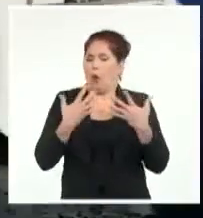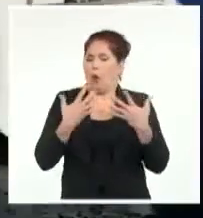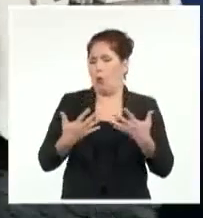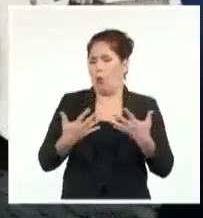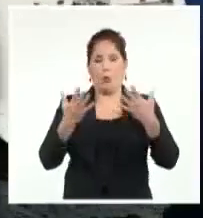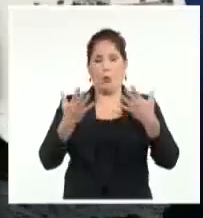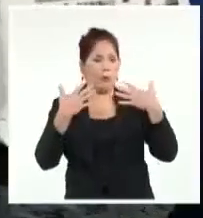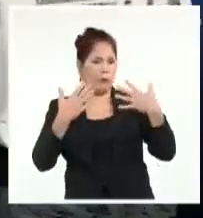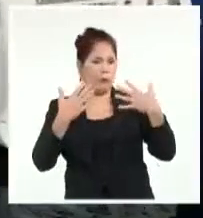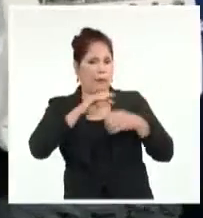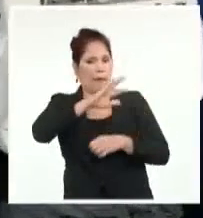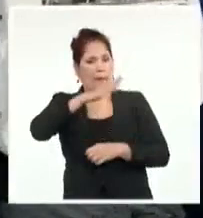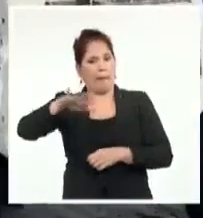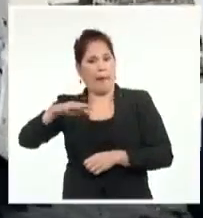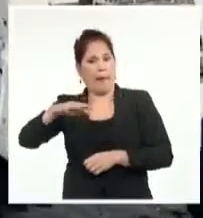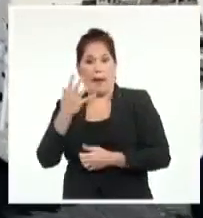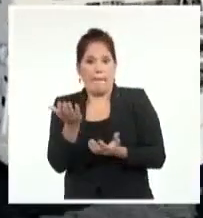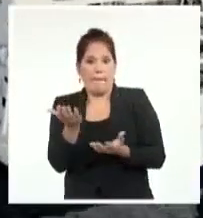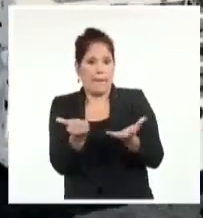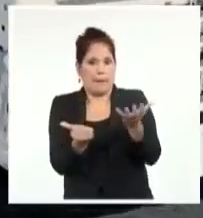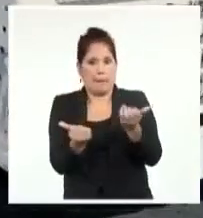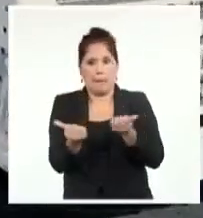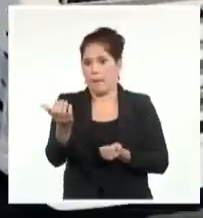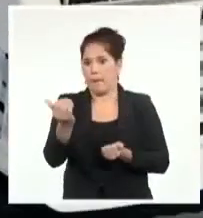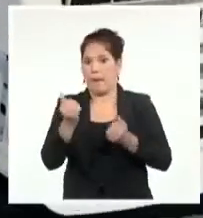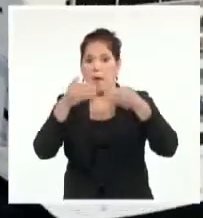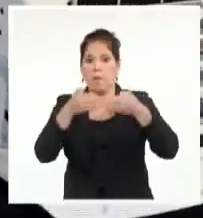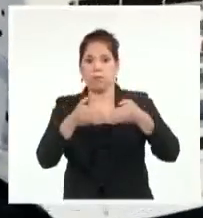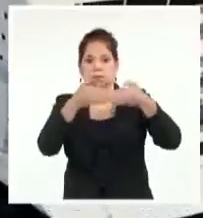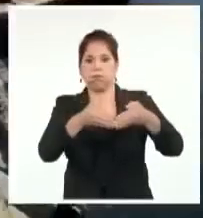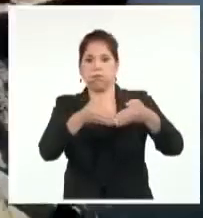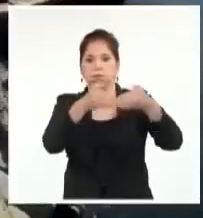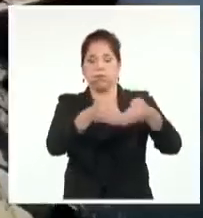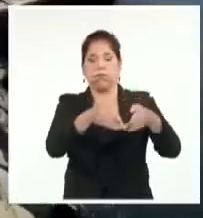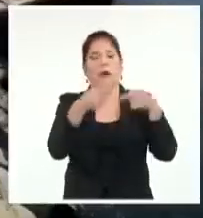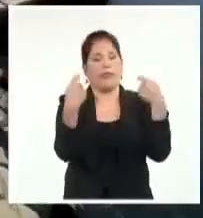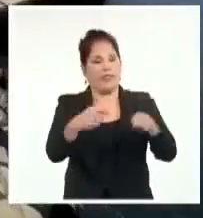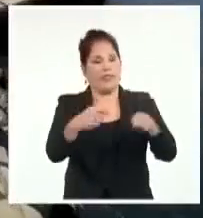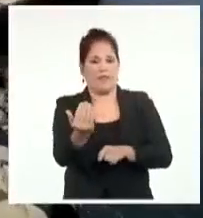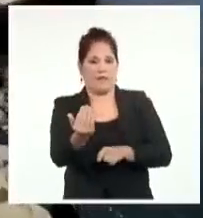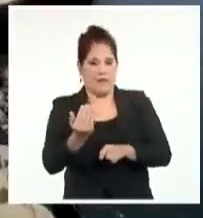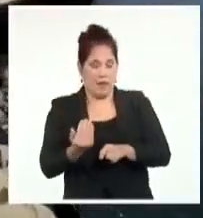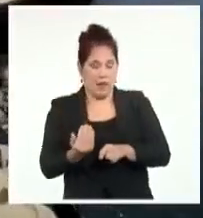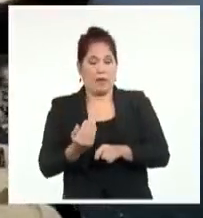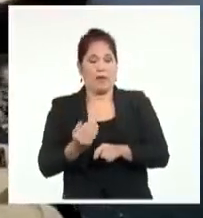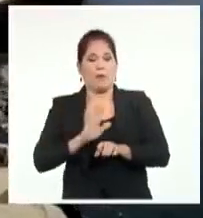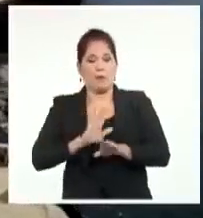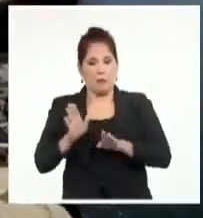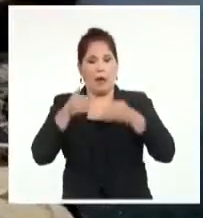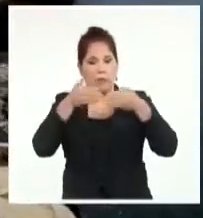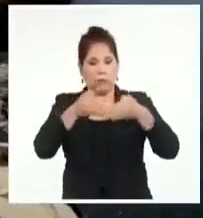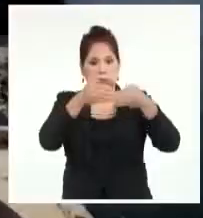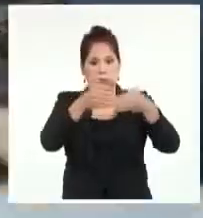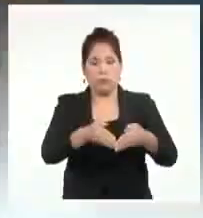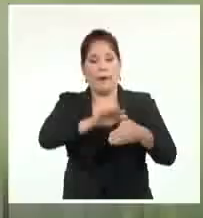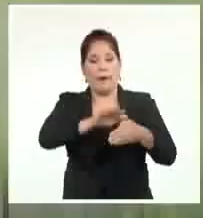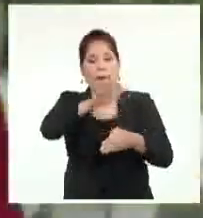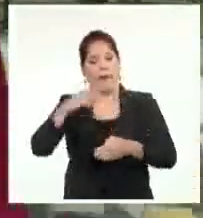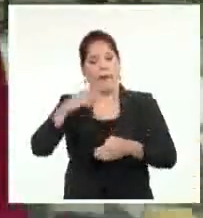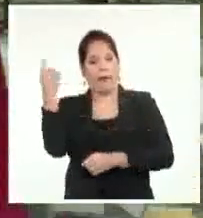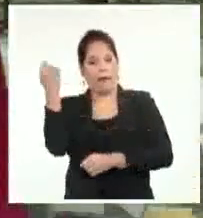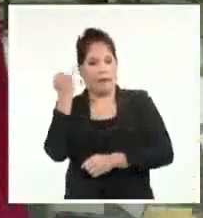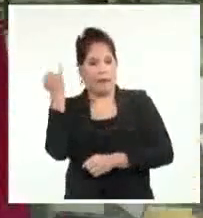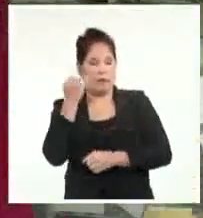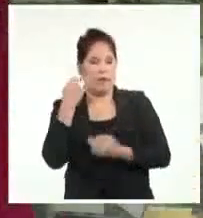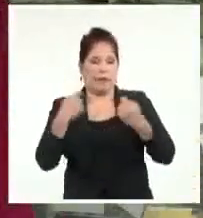también todo lo que es captar nuevas líneas de cruceros de cara al 2023 y además los arribos a través de nuestras marinas internacionales. Para